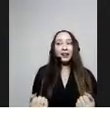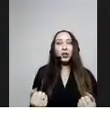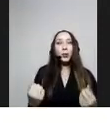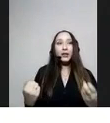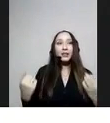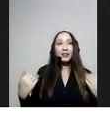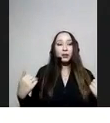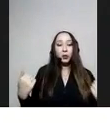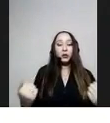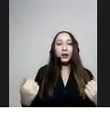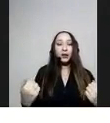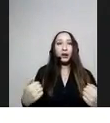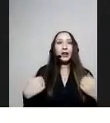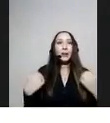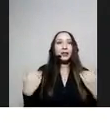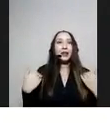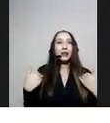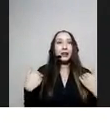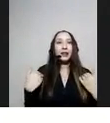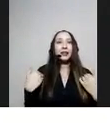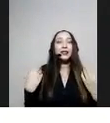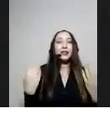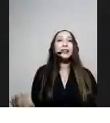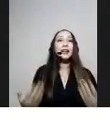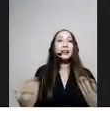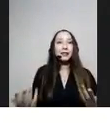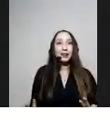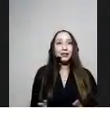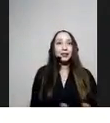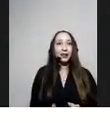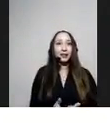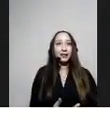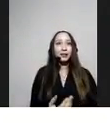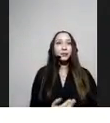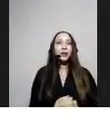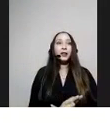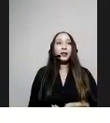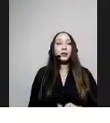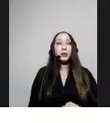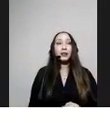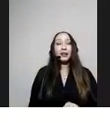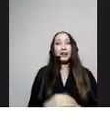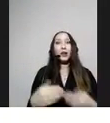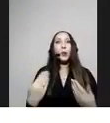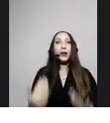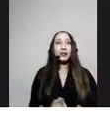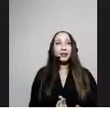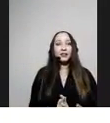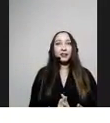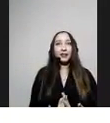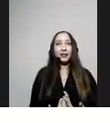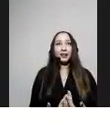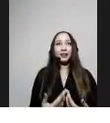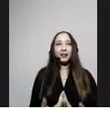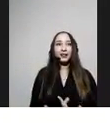exigidas y no pueden responder con la capacidad que necesitan esas exigencias. Entonces, les cuesta